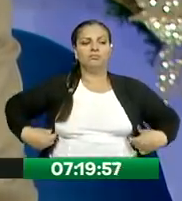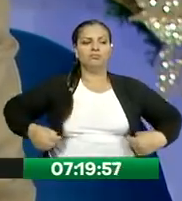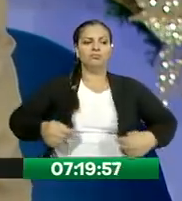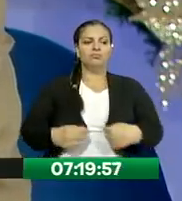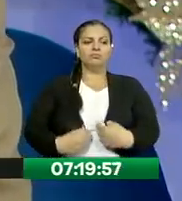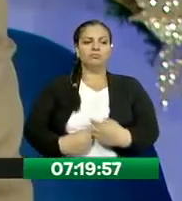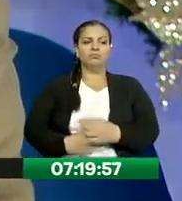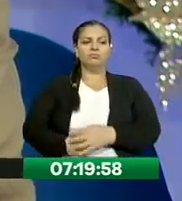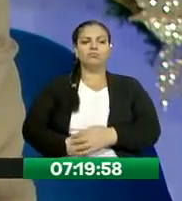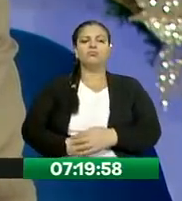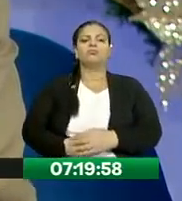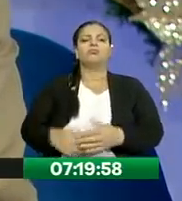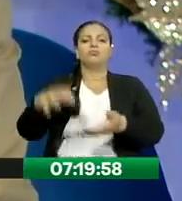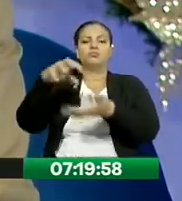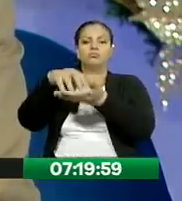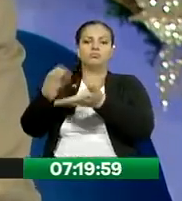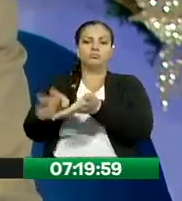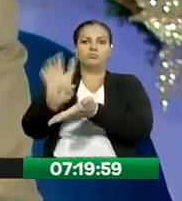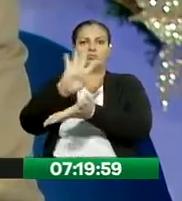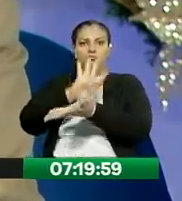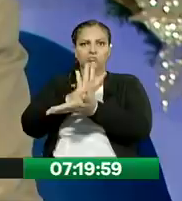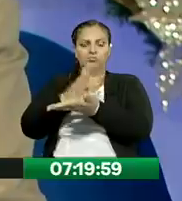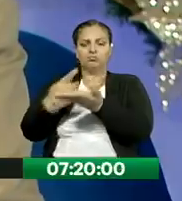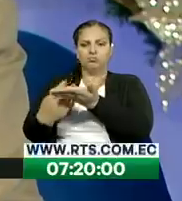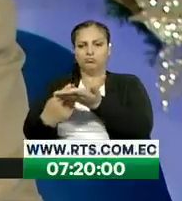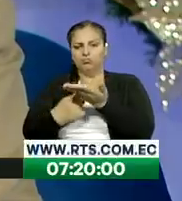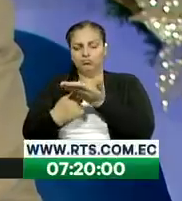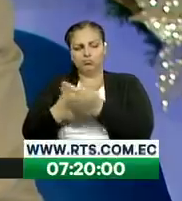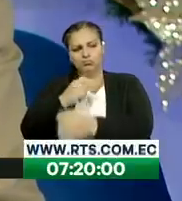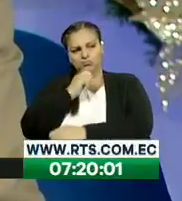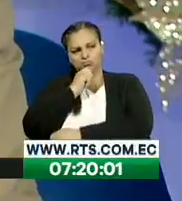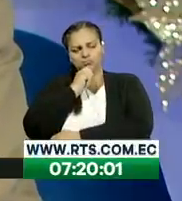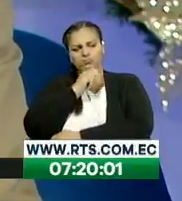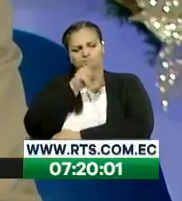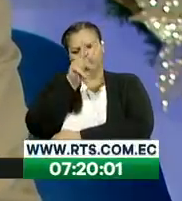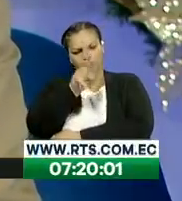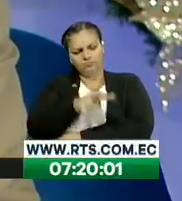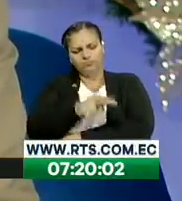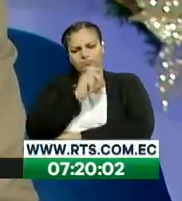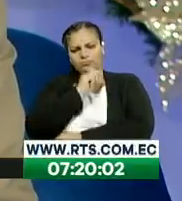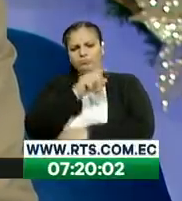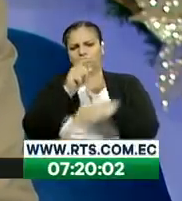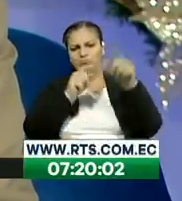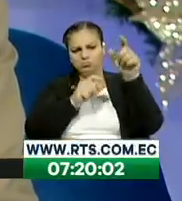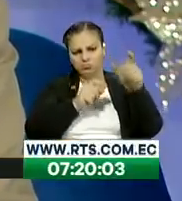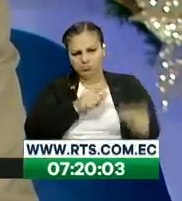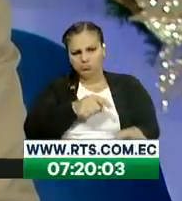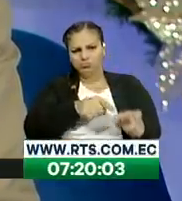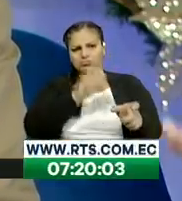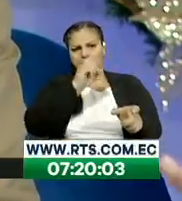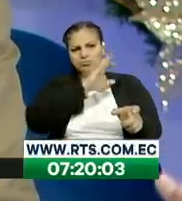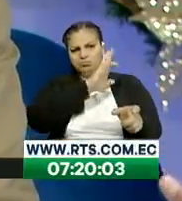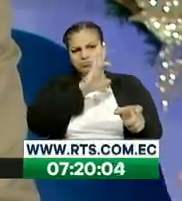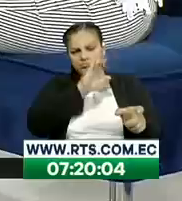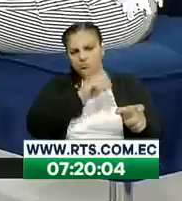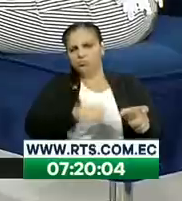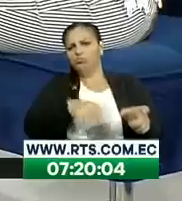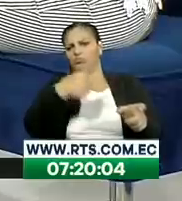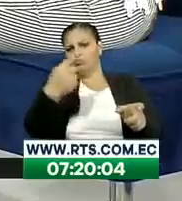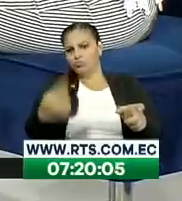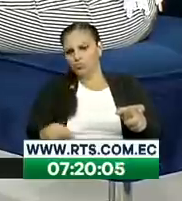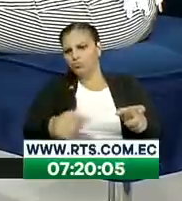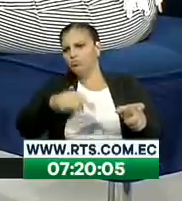la Asamblea Nacional en ese orden debería valorar la importancia de los perfiles. Sin desmerecer a los otros dos